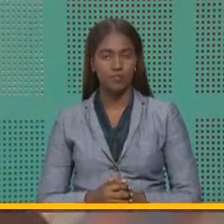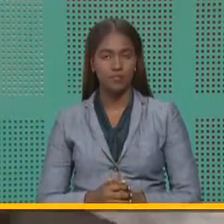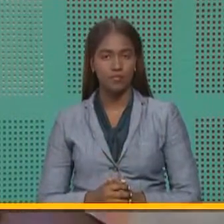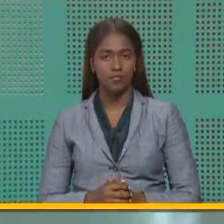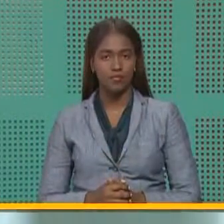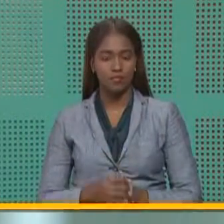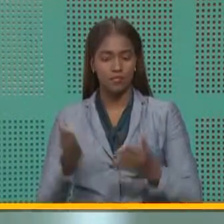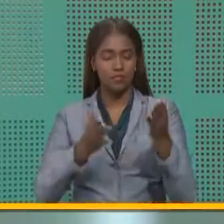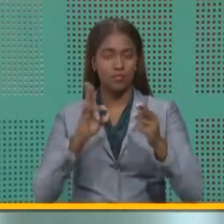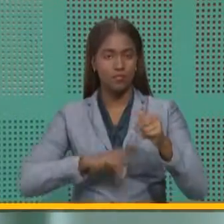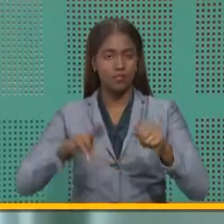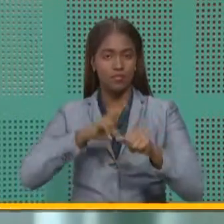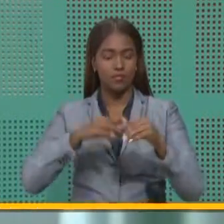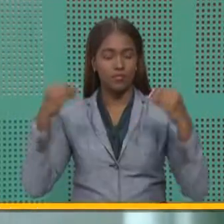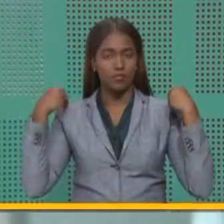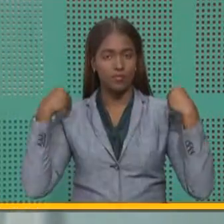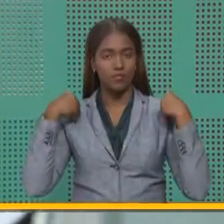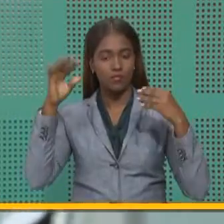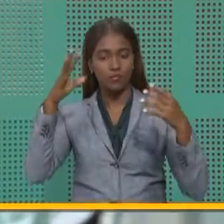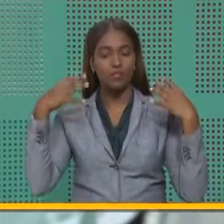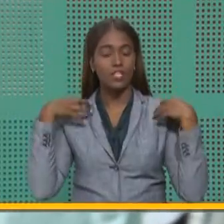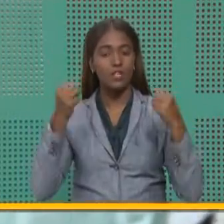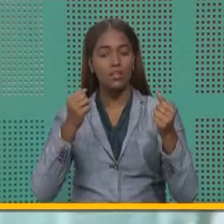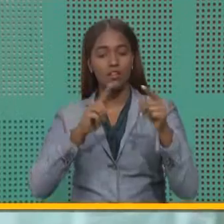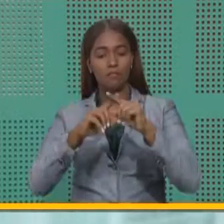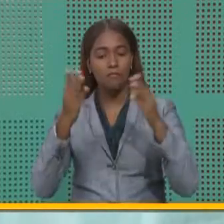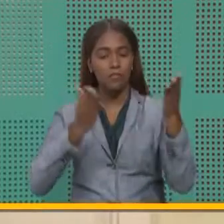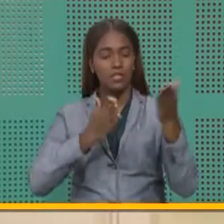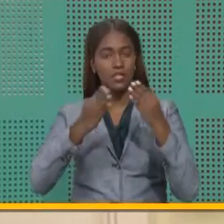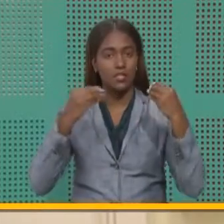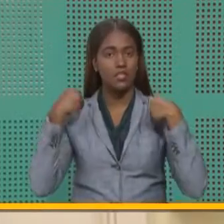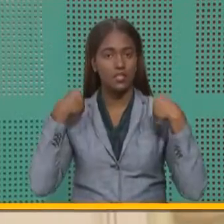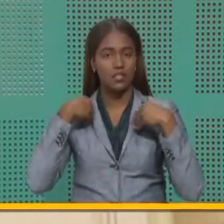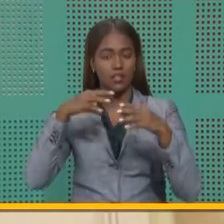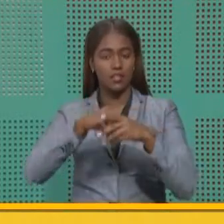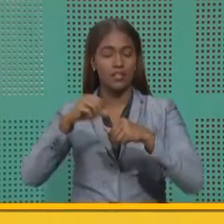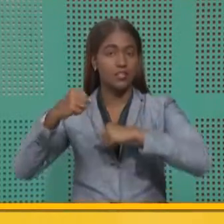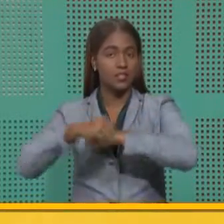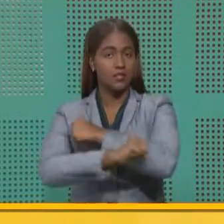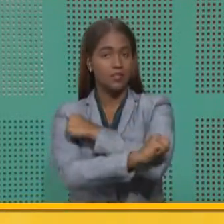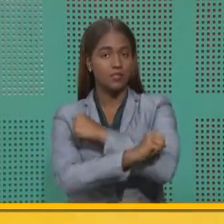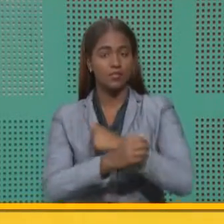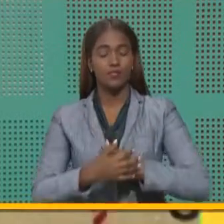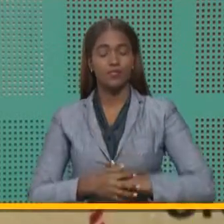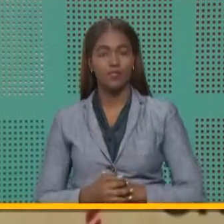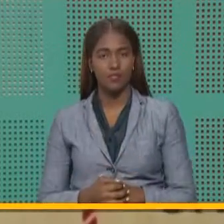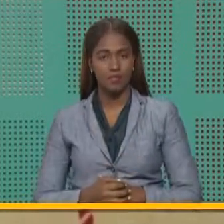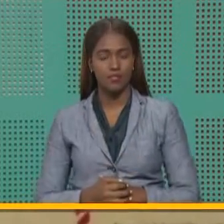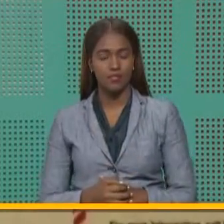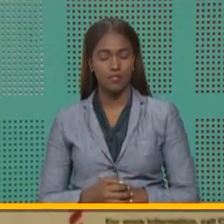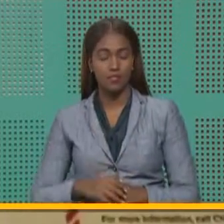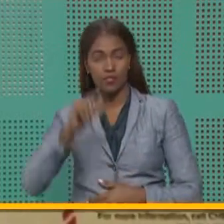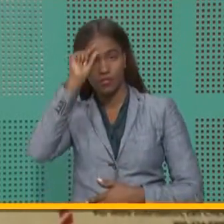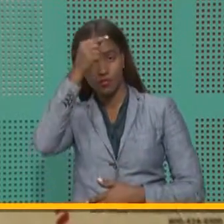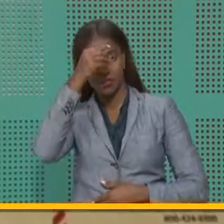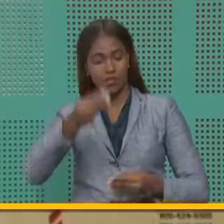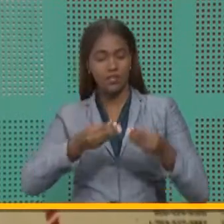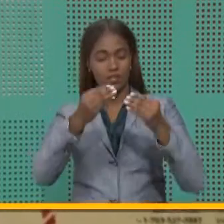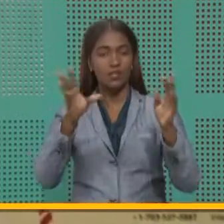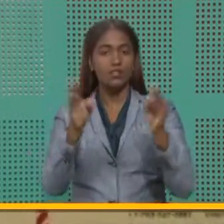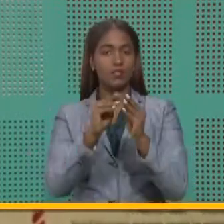el servicio nacional de salud fortalecerá los servicios de salud en samaná el gobierno ha